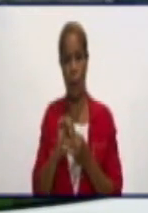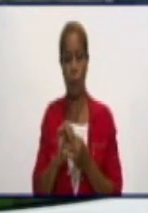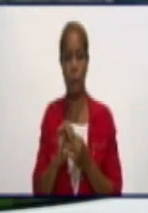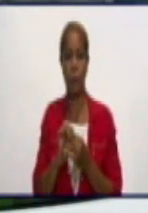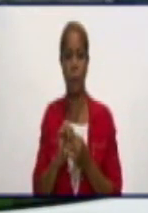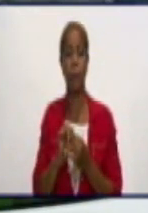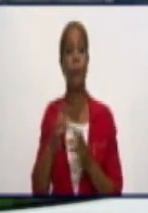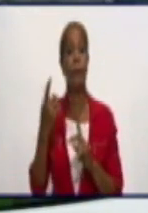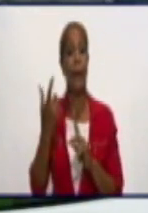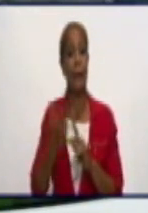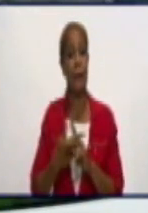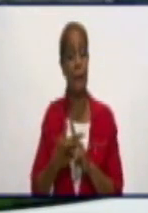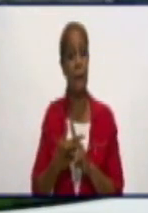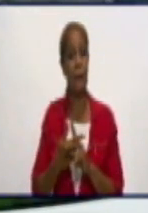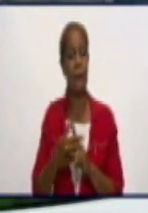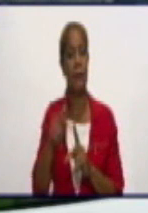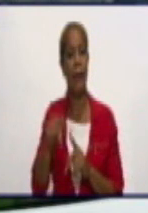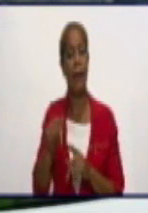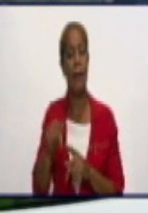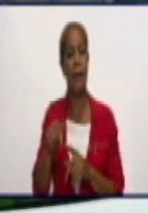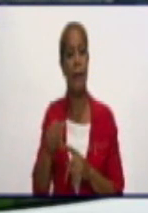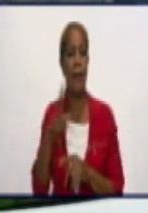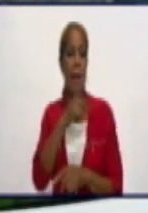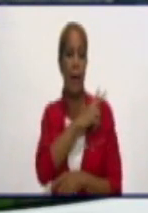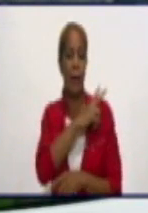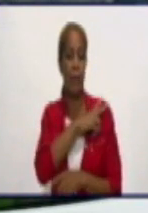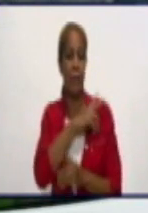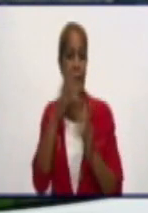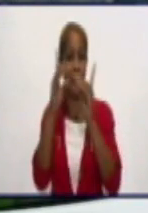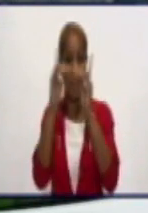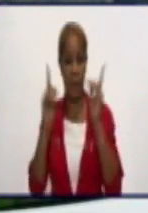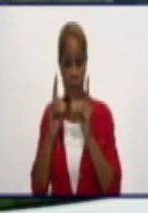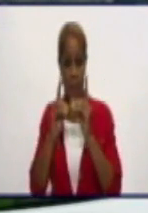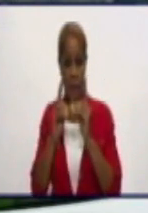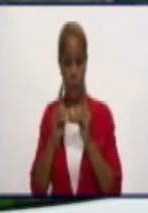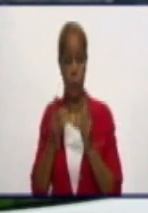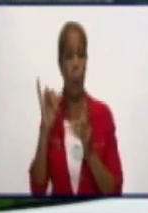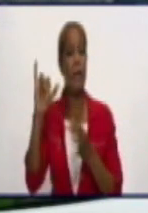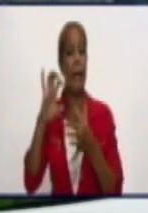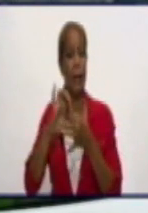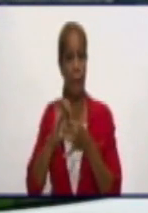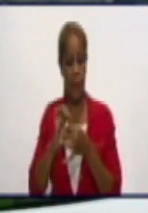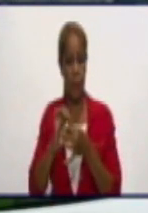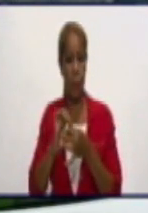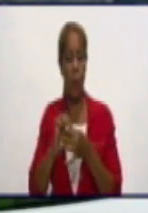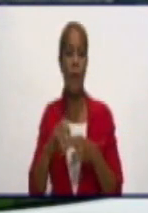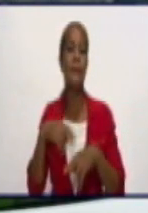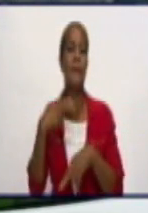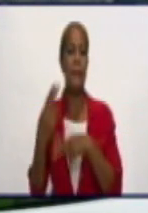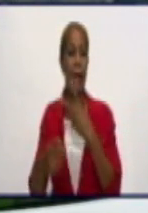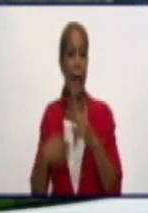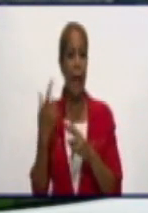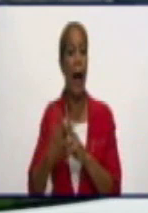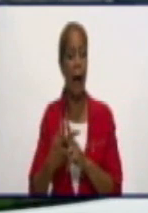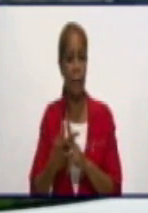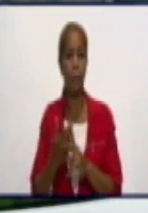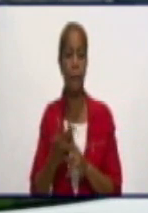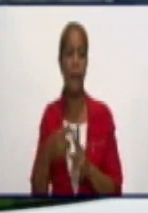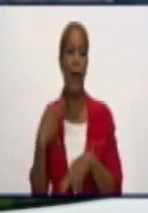el compañero Solís explicaba que se han producido durante esta semana algunas afectaciones, pero han